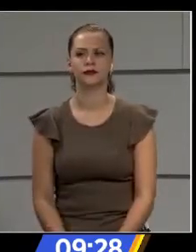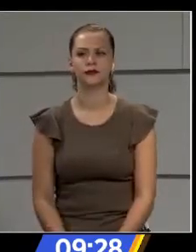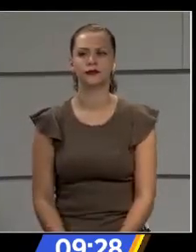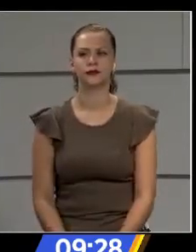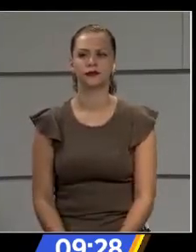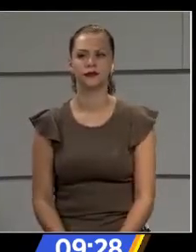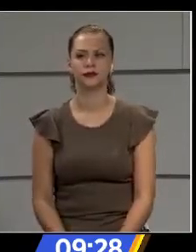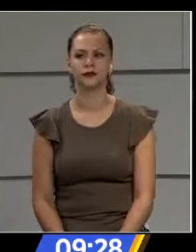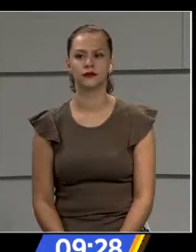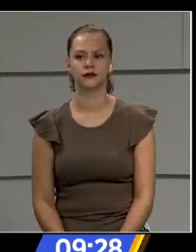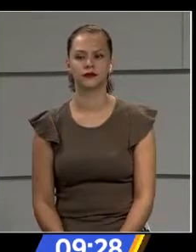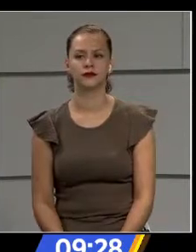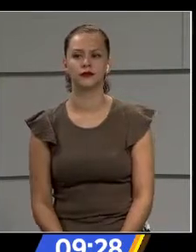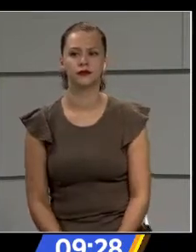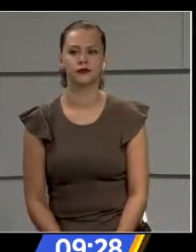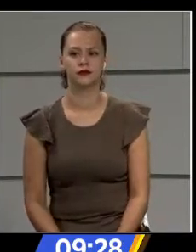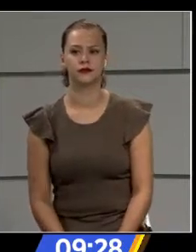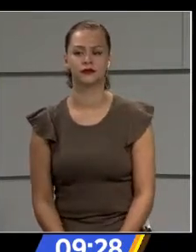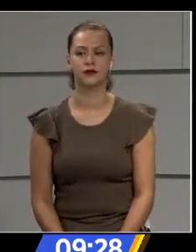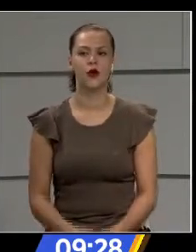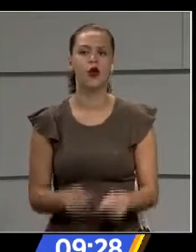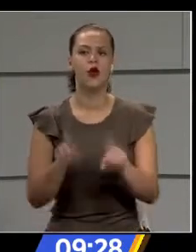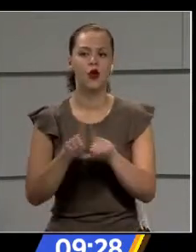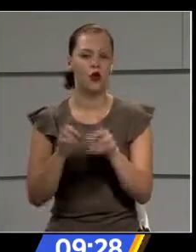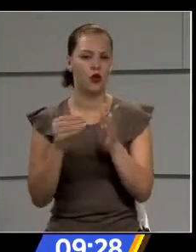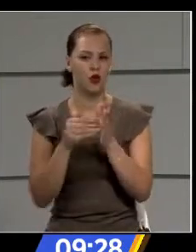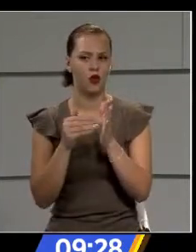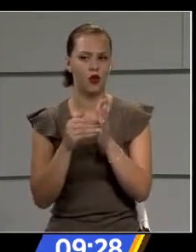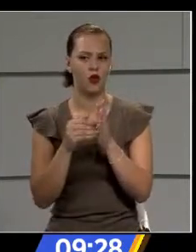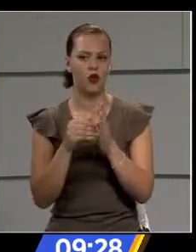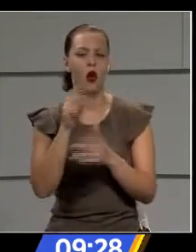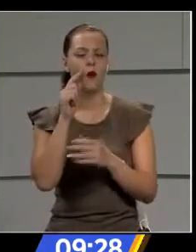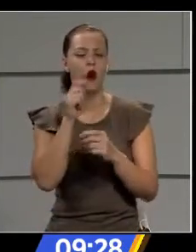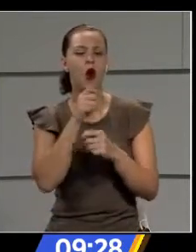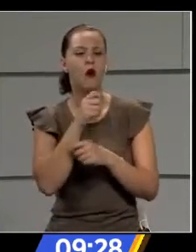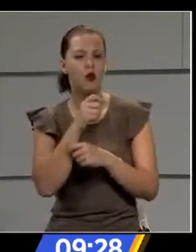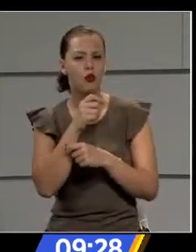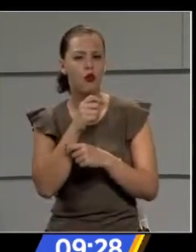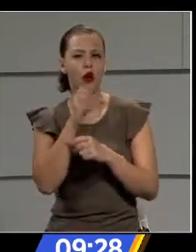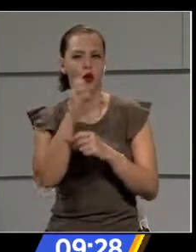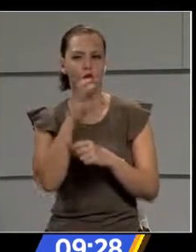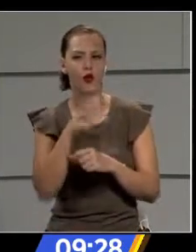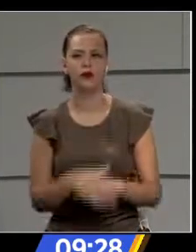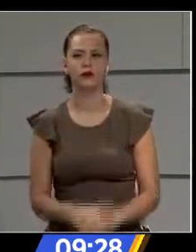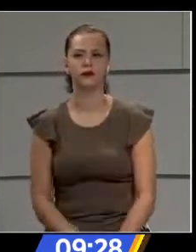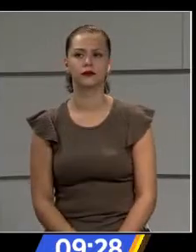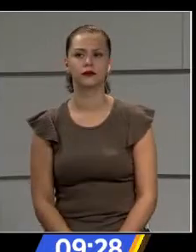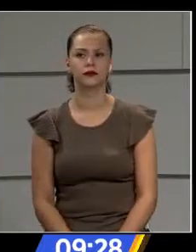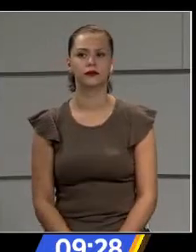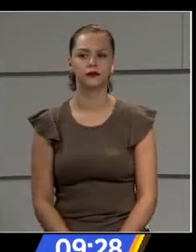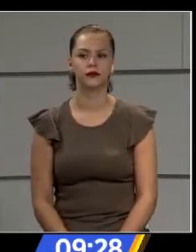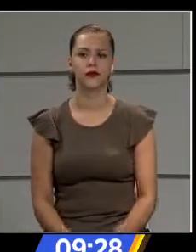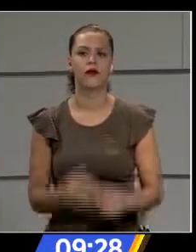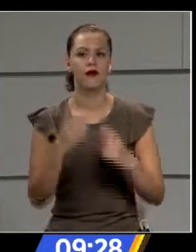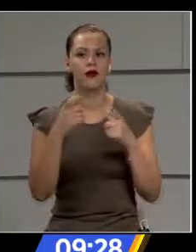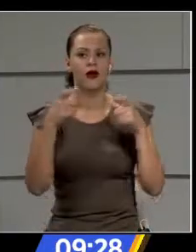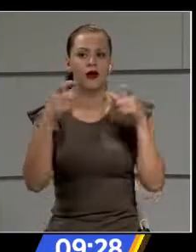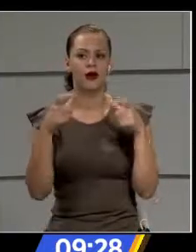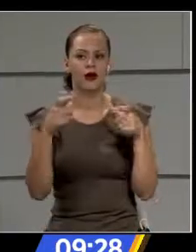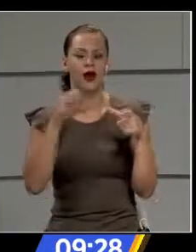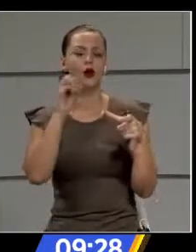esa niña. Otra ahora vez. Vamos a ir estaba soplando. Ajá, estaba muy soplando, bien. ¿Verdad? Como burbujas. Nos queda el pastel.